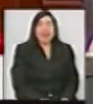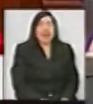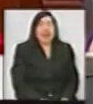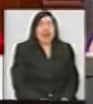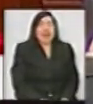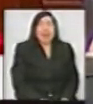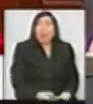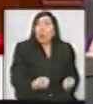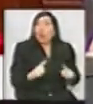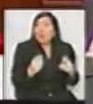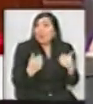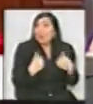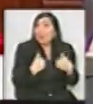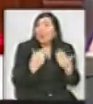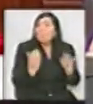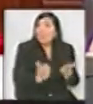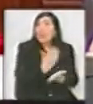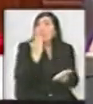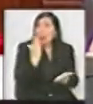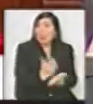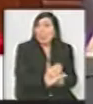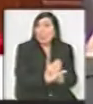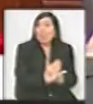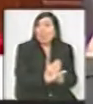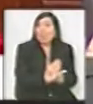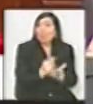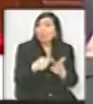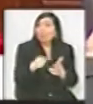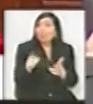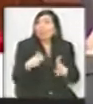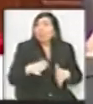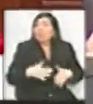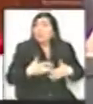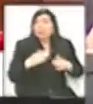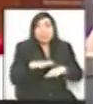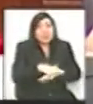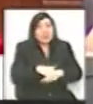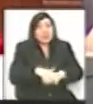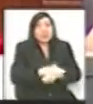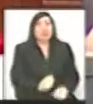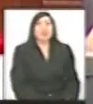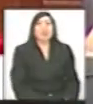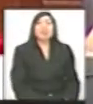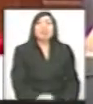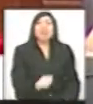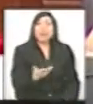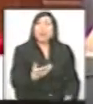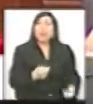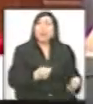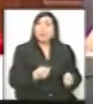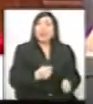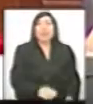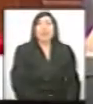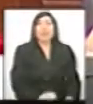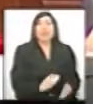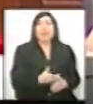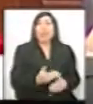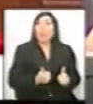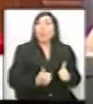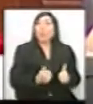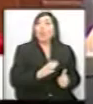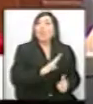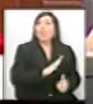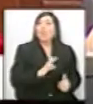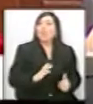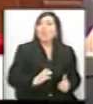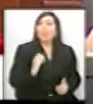cuando tenemos problemas que escapan a la posibilidad de planificación haya mecanismos a través de los cuales el